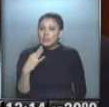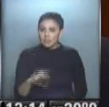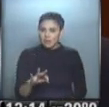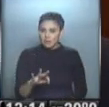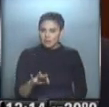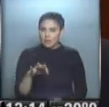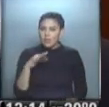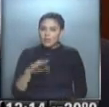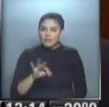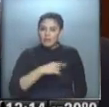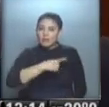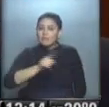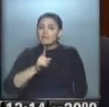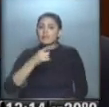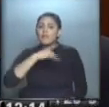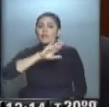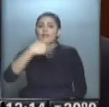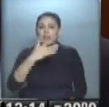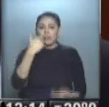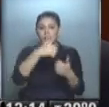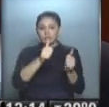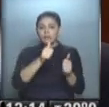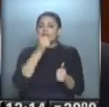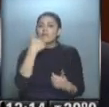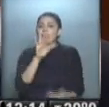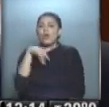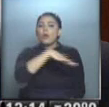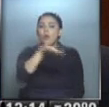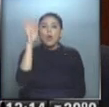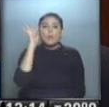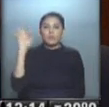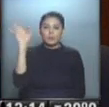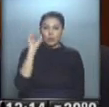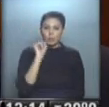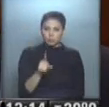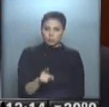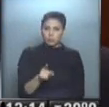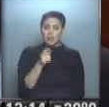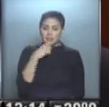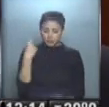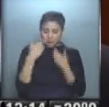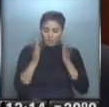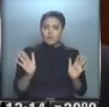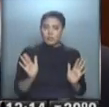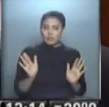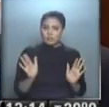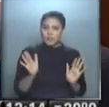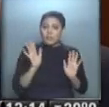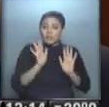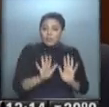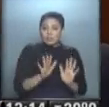ser llevado ante el Tribunal de la Opinión Pública cuando ejercemos nuestra libertad. Esa